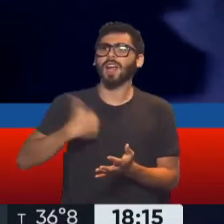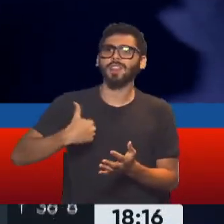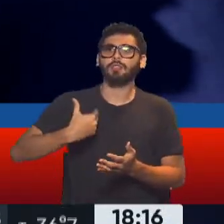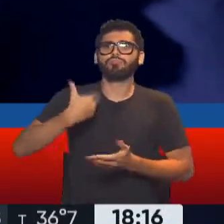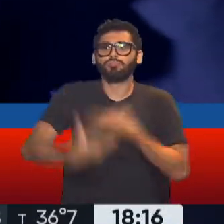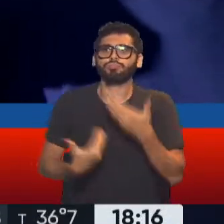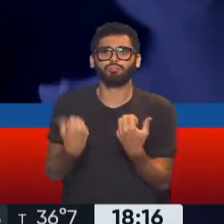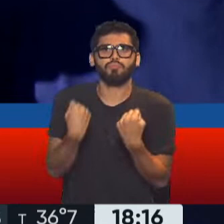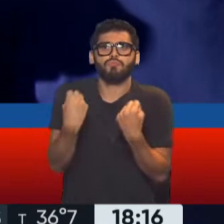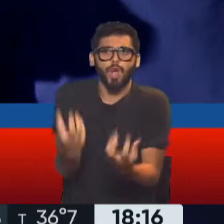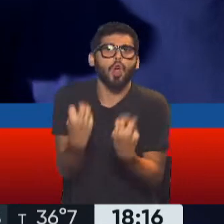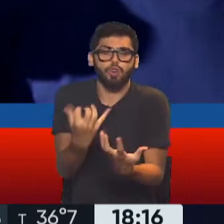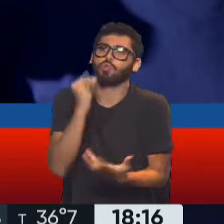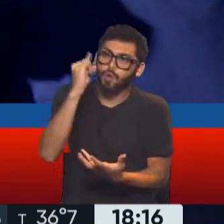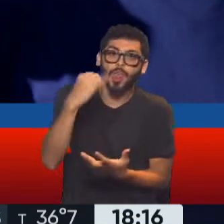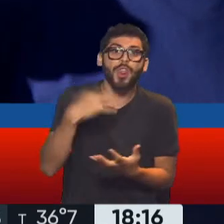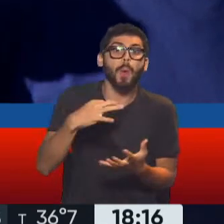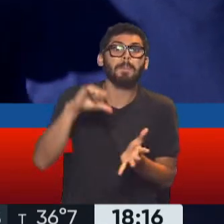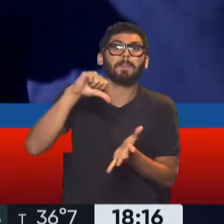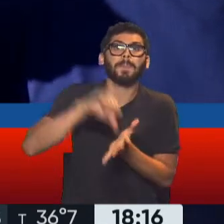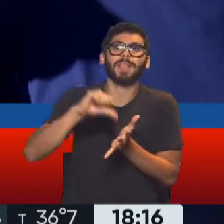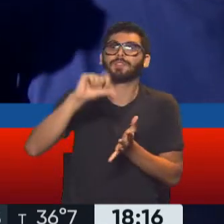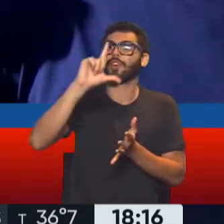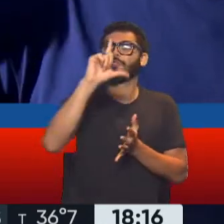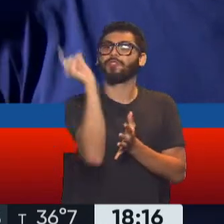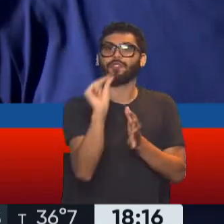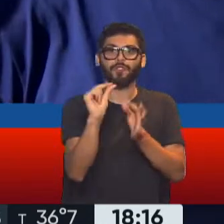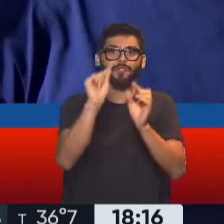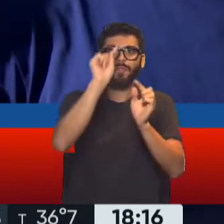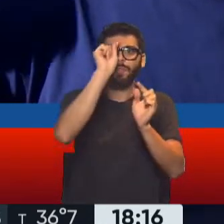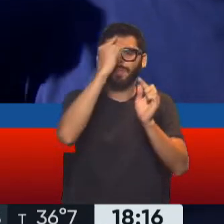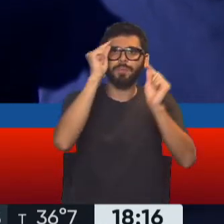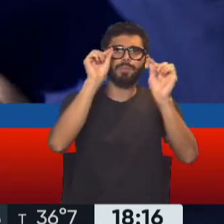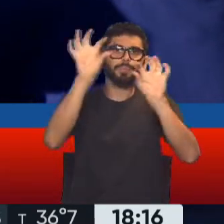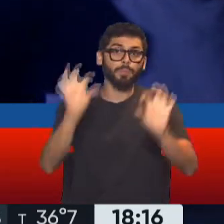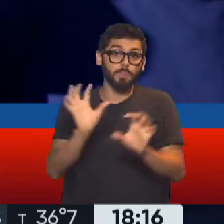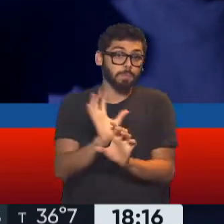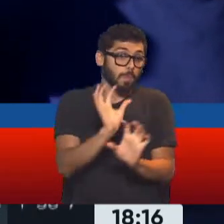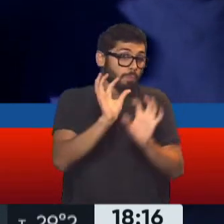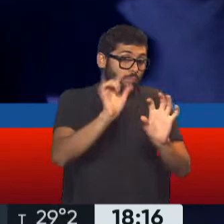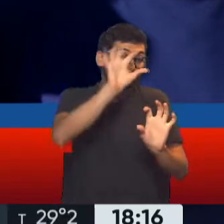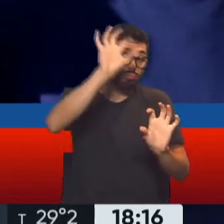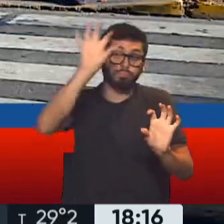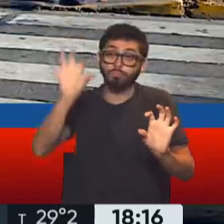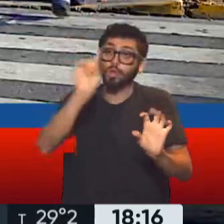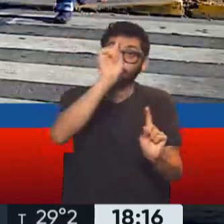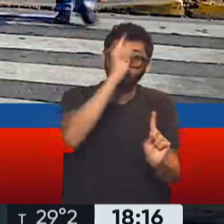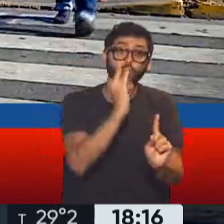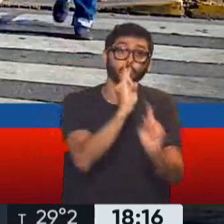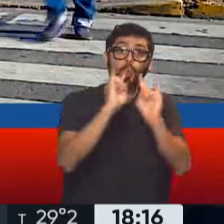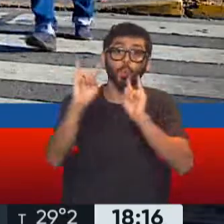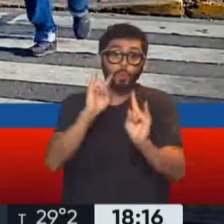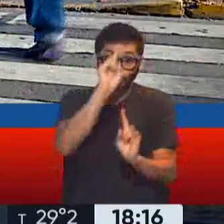adelante, tenemos que volver a ser un país federal. Y obviamente esto supone respetar la autonomía de cada uno de los